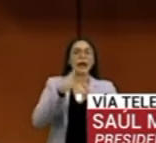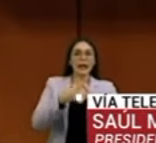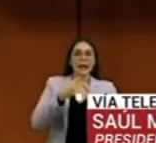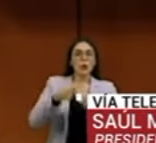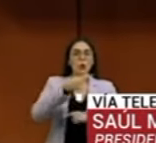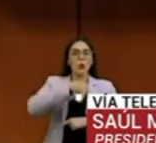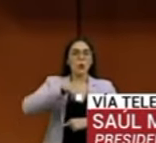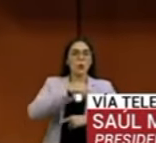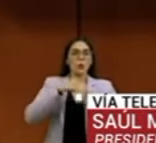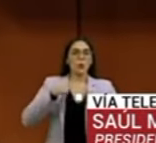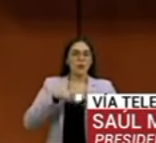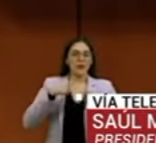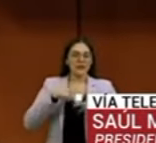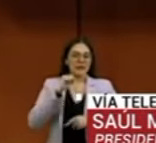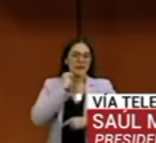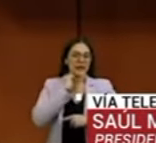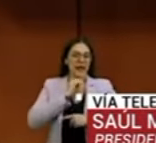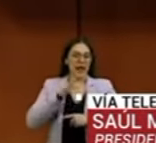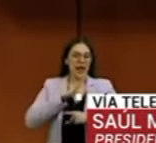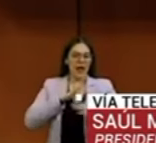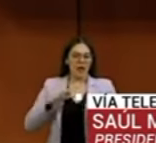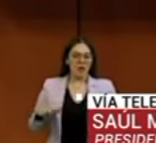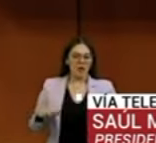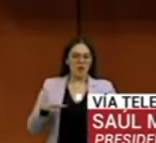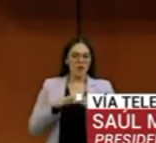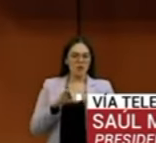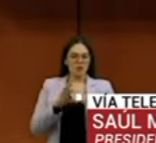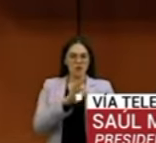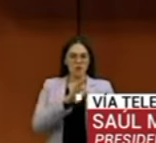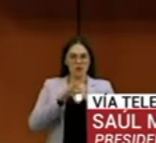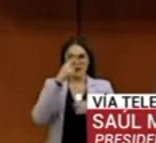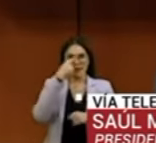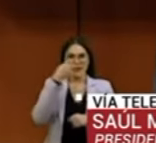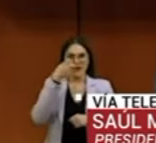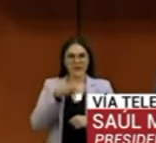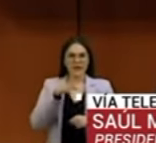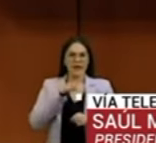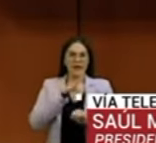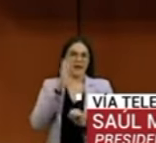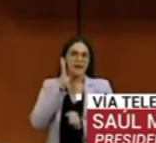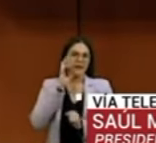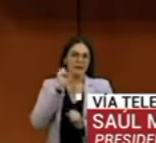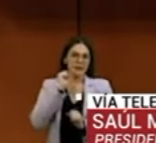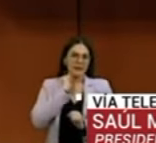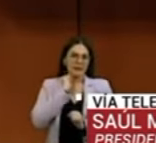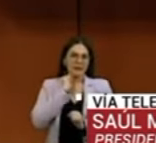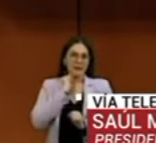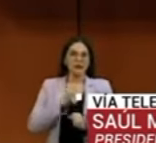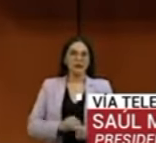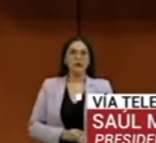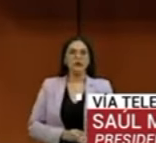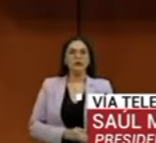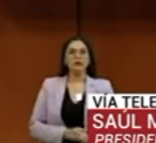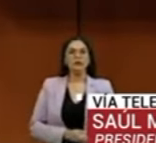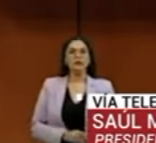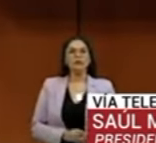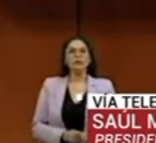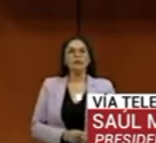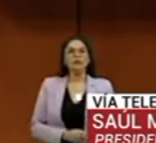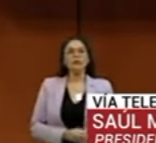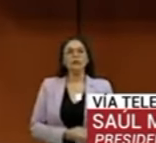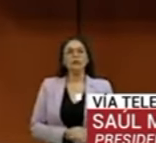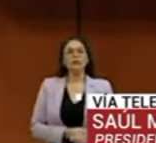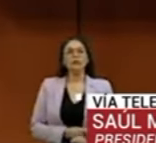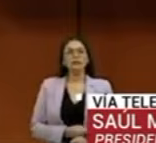todos todos no hay algo no hay ningún secreto siempre mi parte de mi propuesta de campaña fue